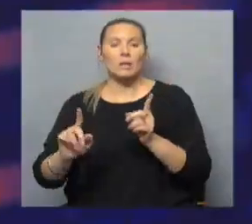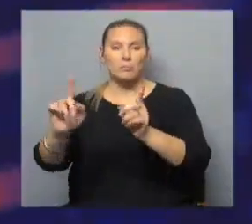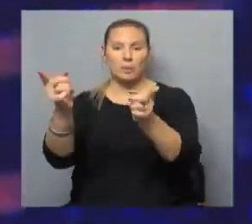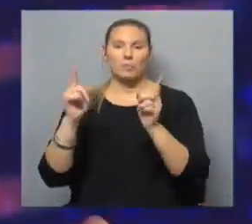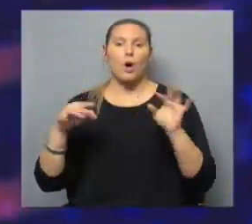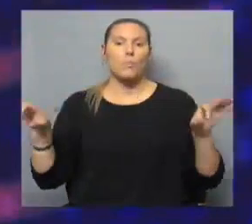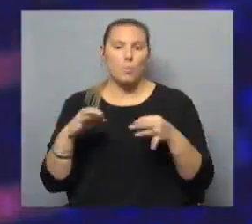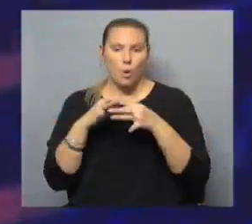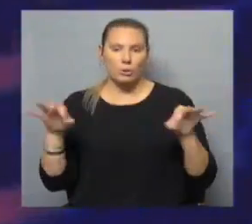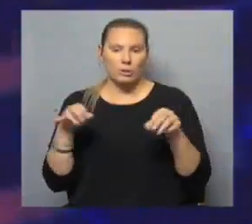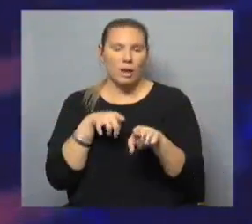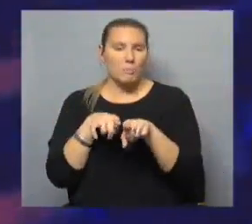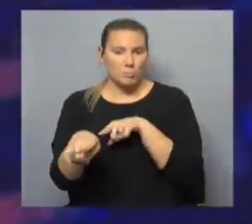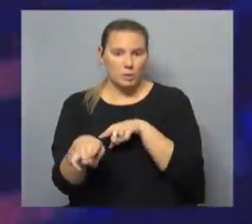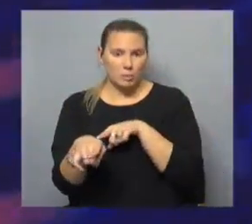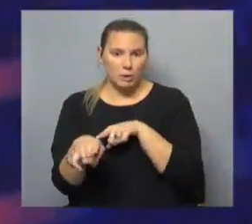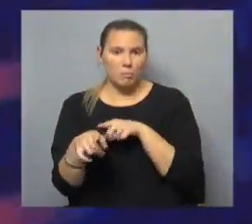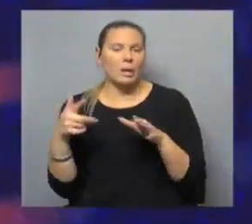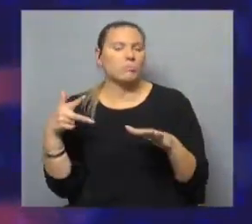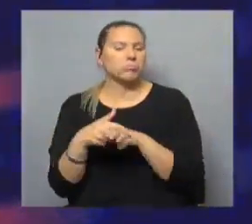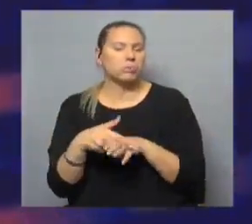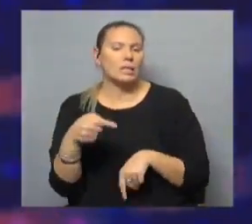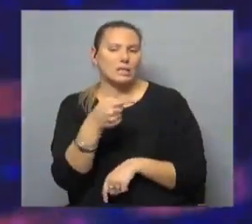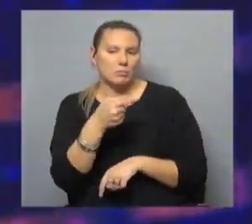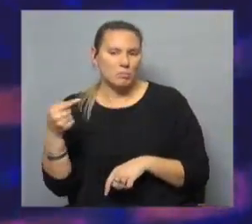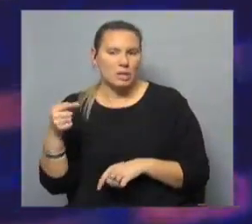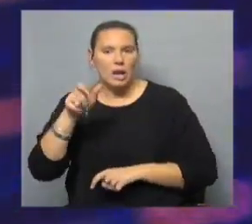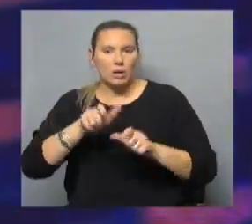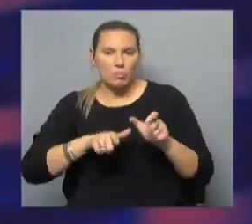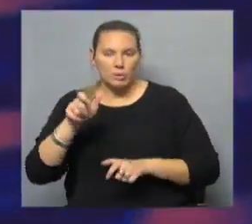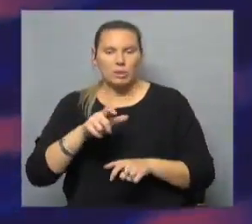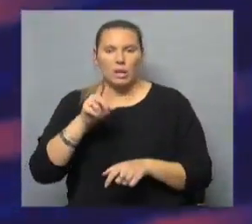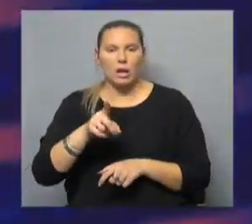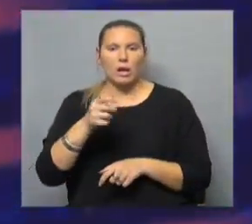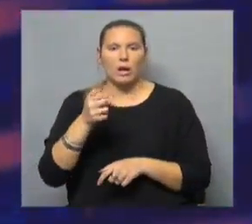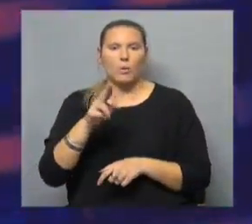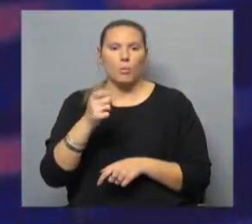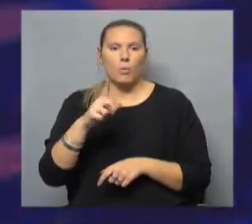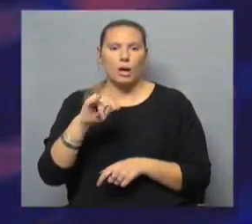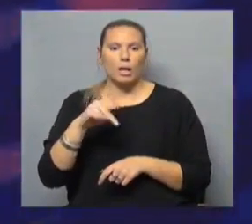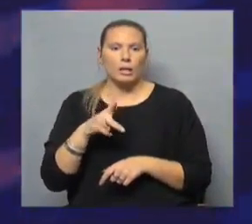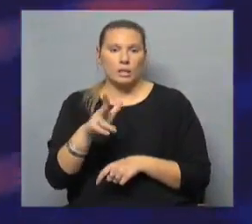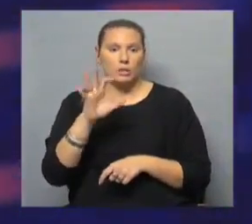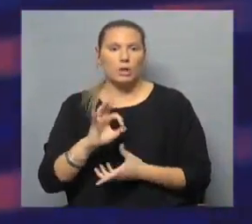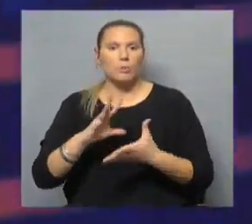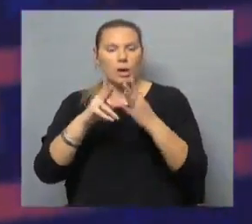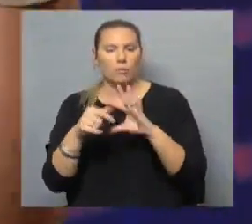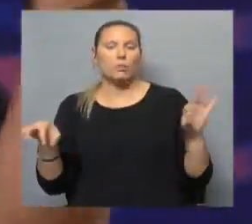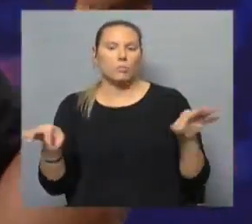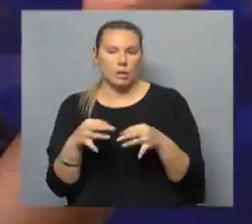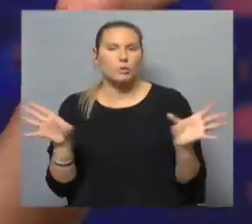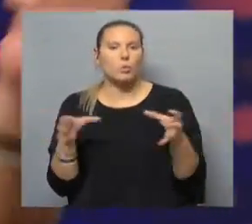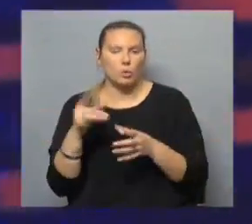tener música en vivo para cortar la semana con la gente de Gualicho. Un placer tenerlos acá en un formato acústico. Es una